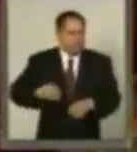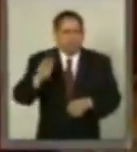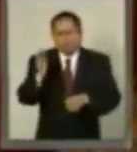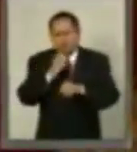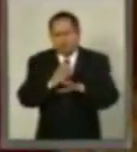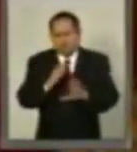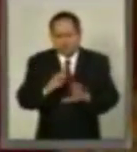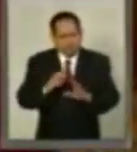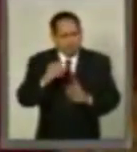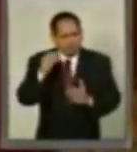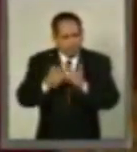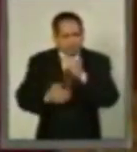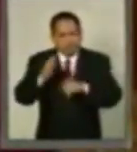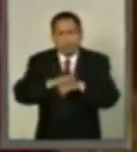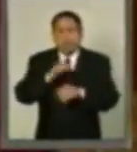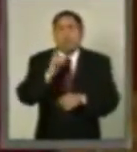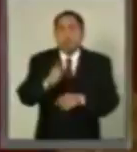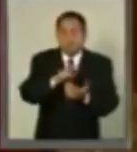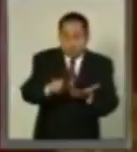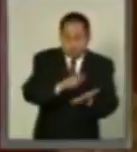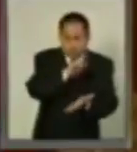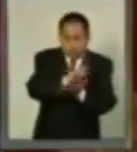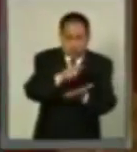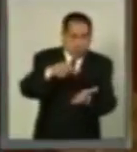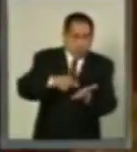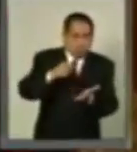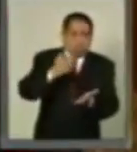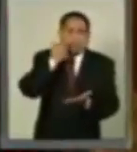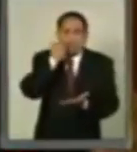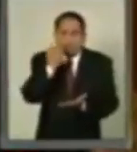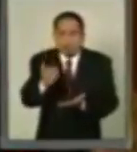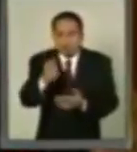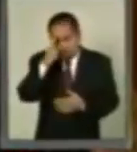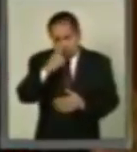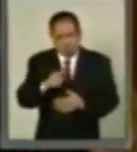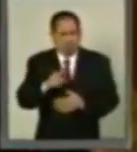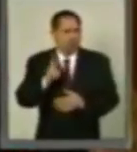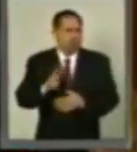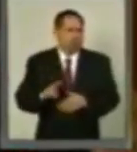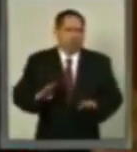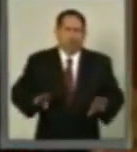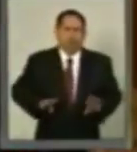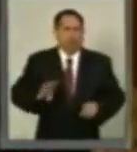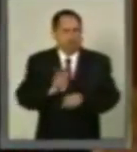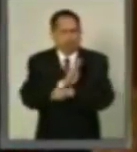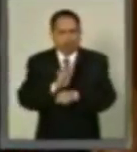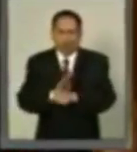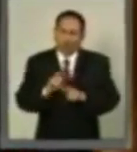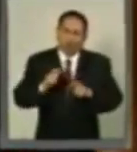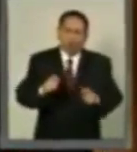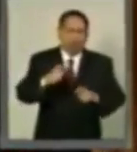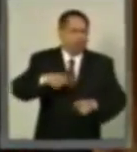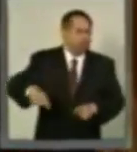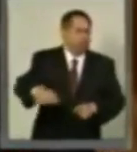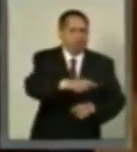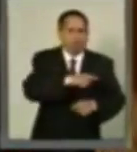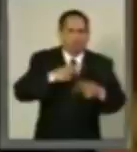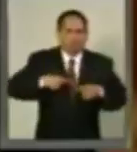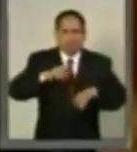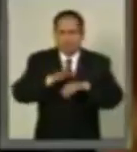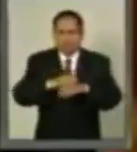Federación. Es una ley que pretendemos que sea para beneficio de los ciudadanos y para que tenga una